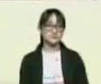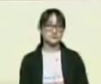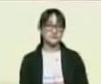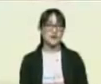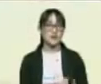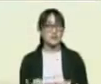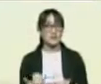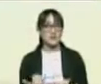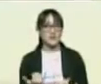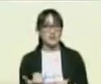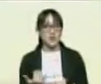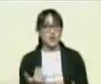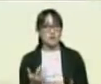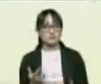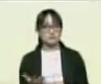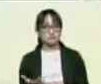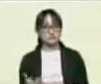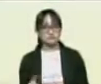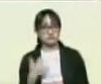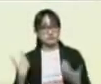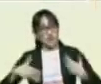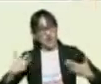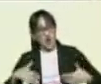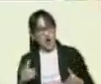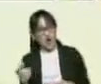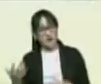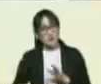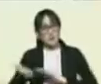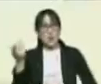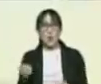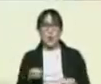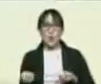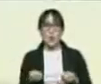Tenemos que sacarnos de encima, sacudirnos la guerra económica.